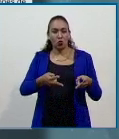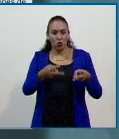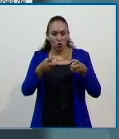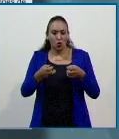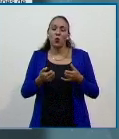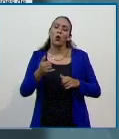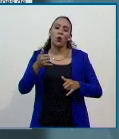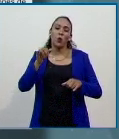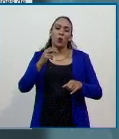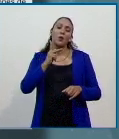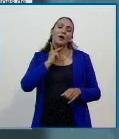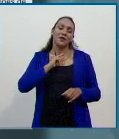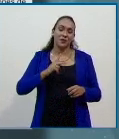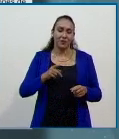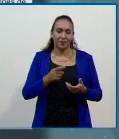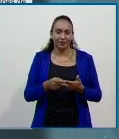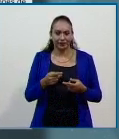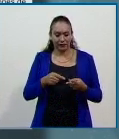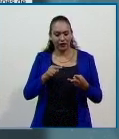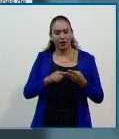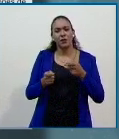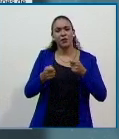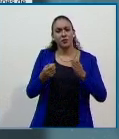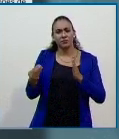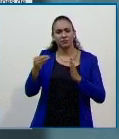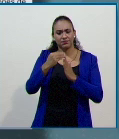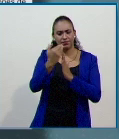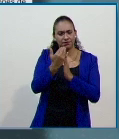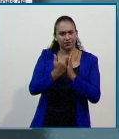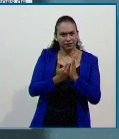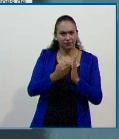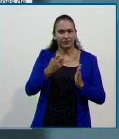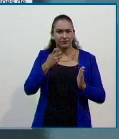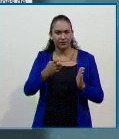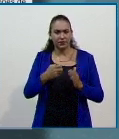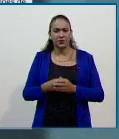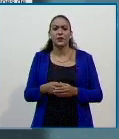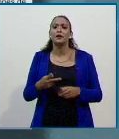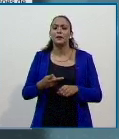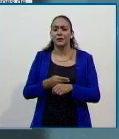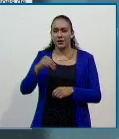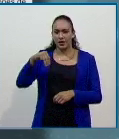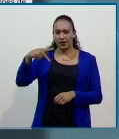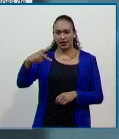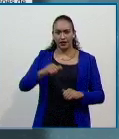la facultad de imponer diversas medidas de prevención, no invade facultades del Ministerio